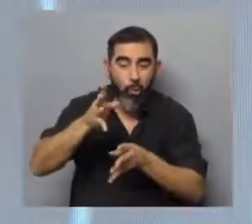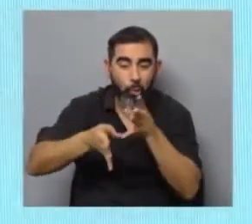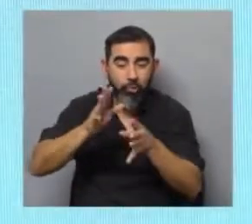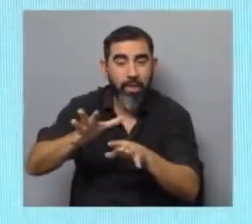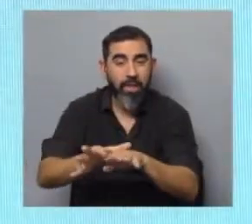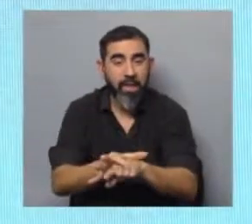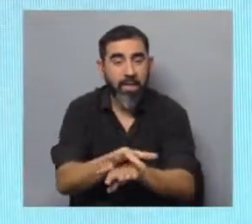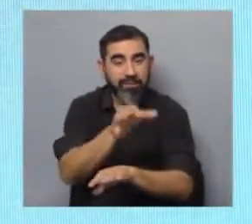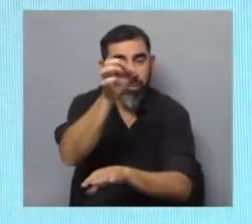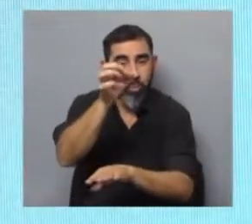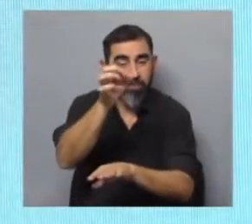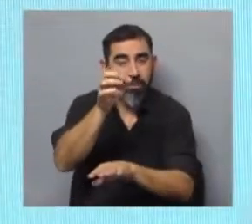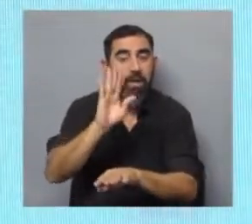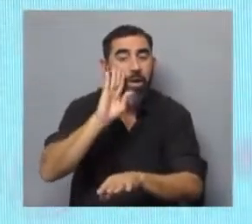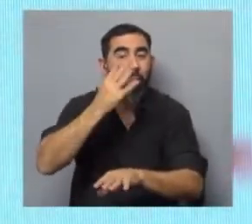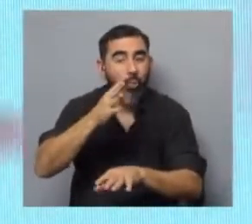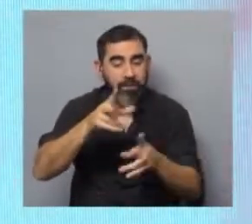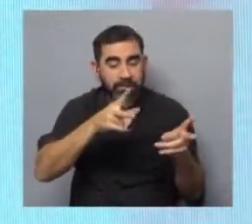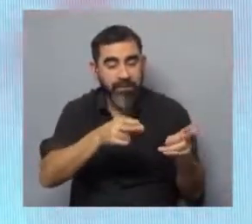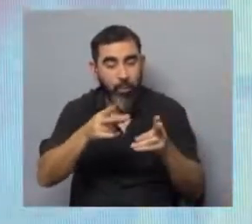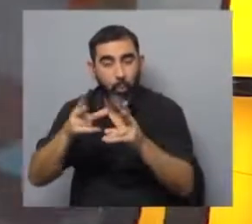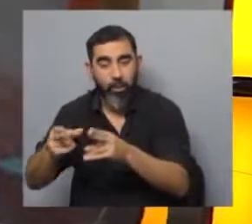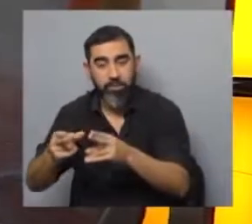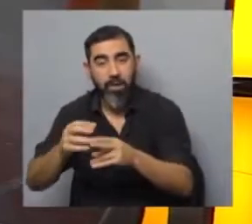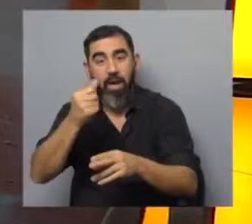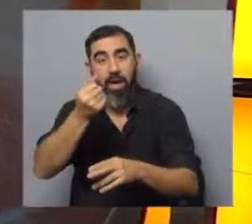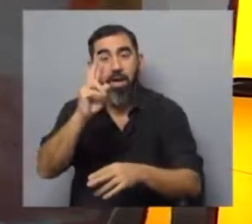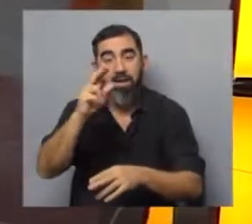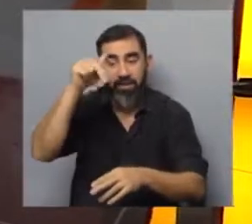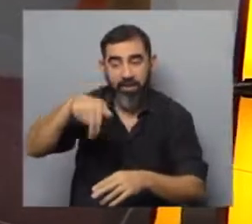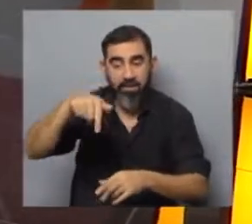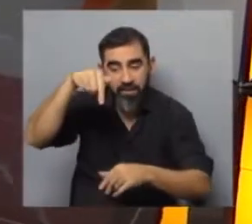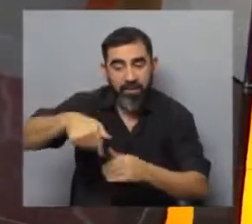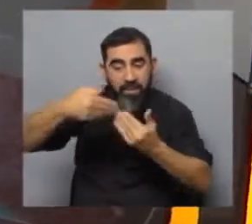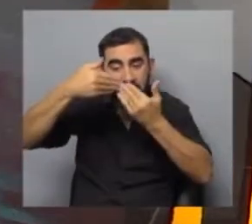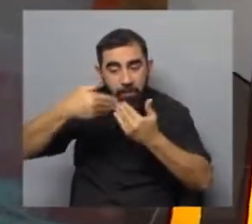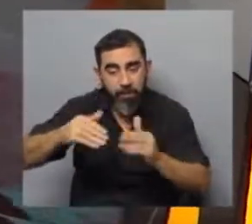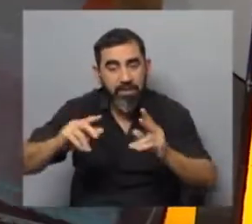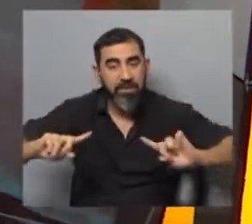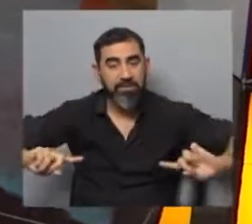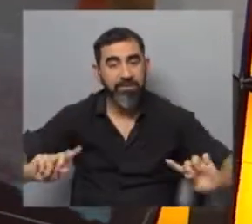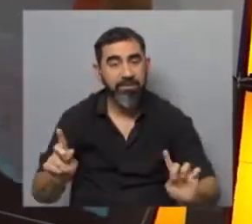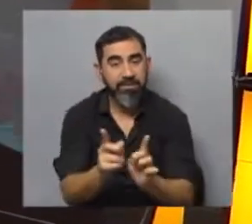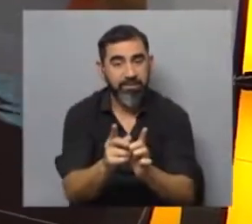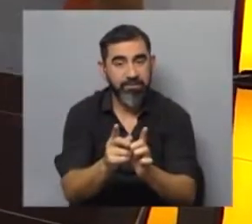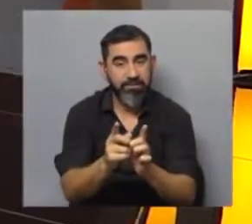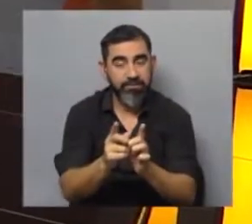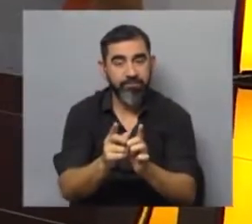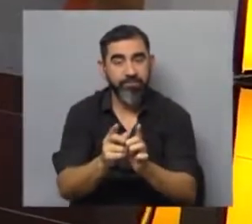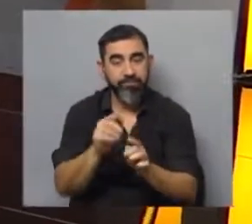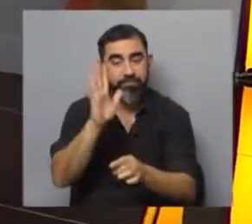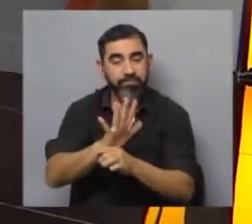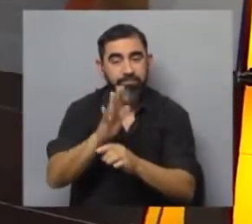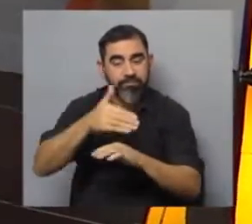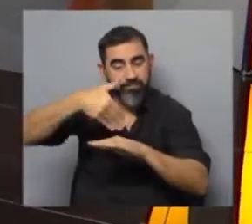célula, reconoce esa secuencia en el ARN y dice, aquí empieza la síntesis de proteína. Es como una secuencia que dice, acá